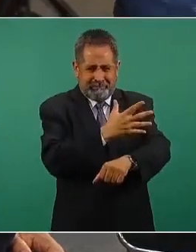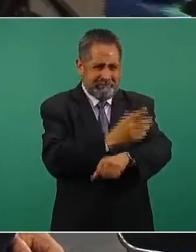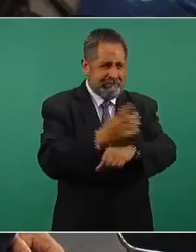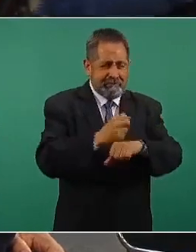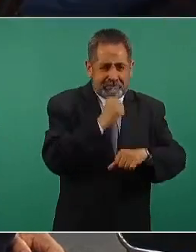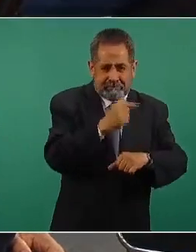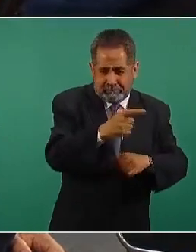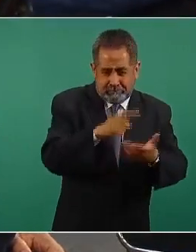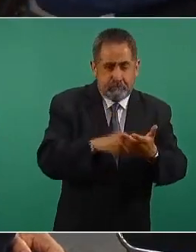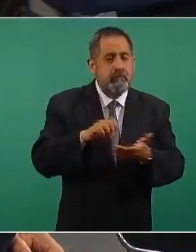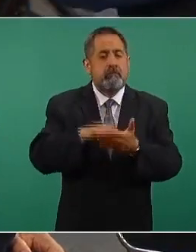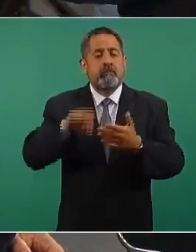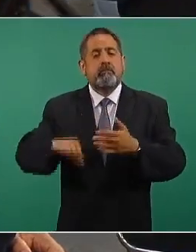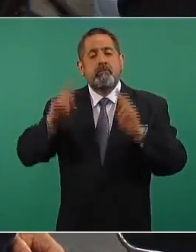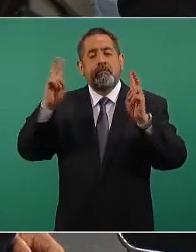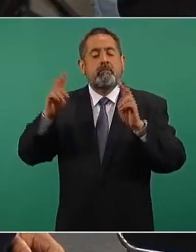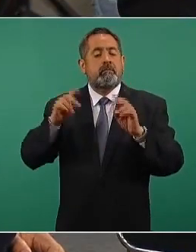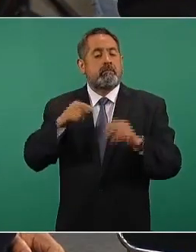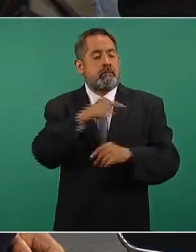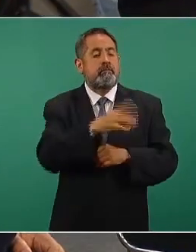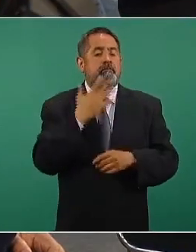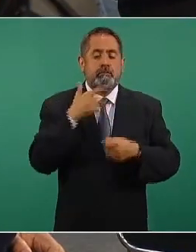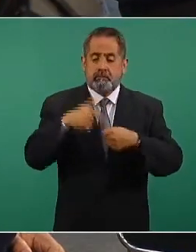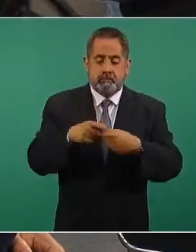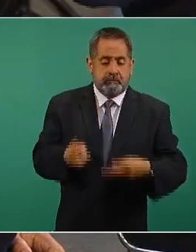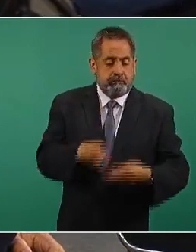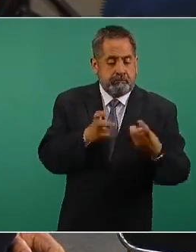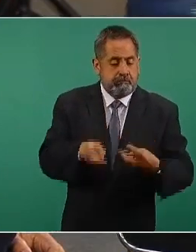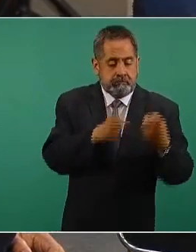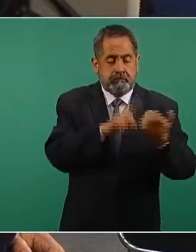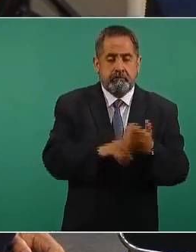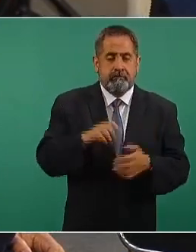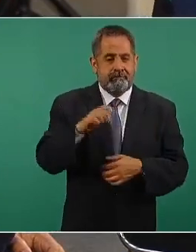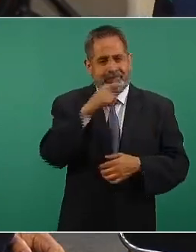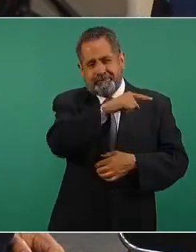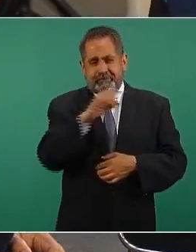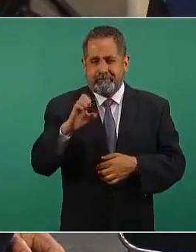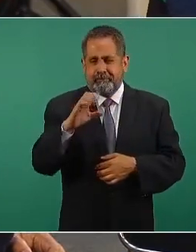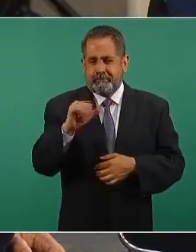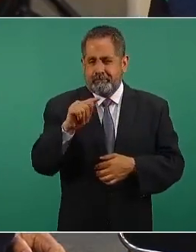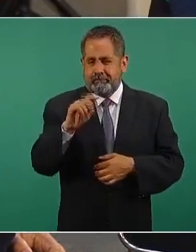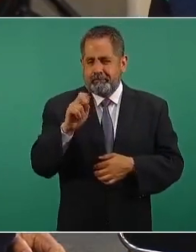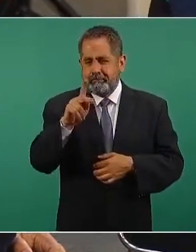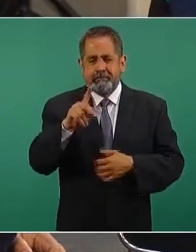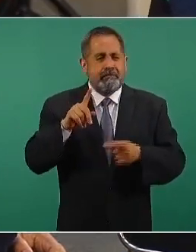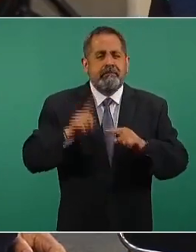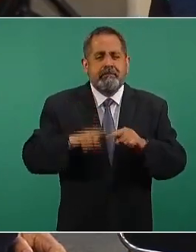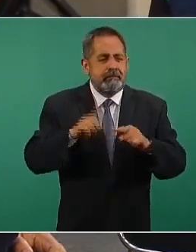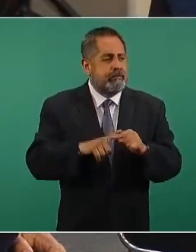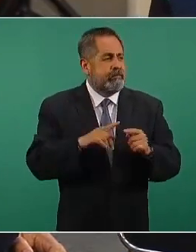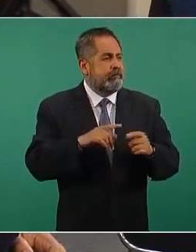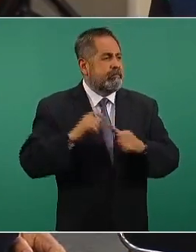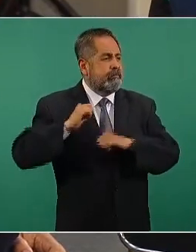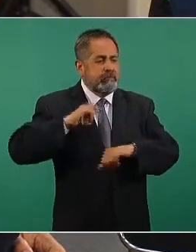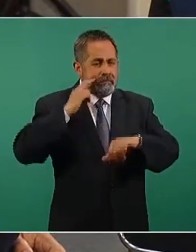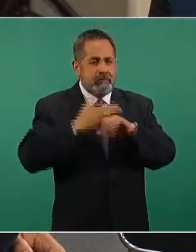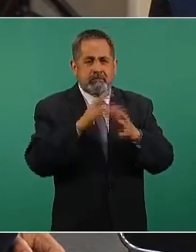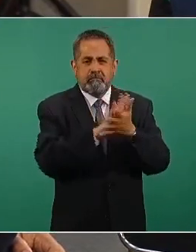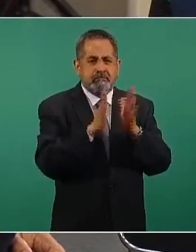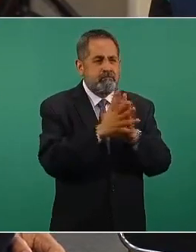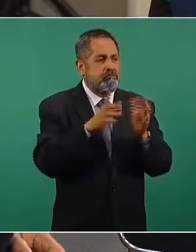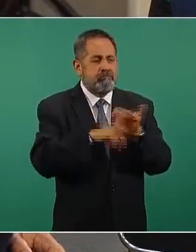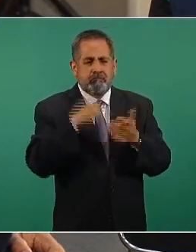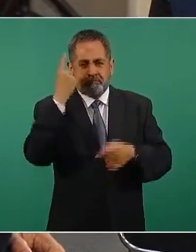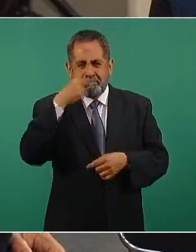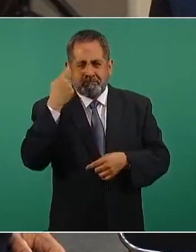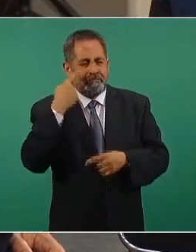el tema que expusieron el día de hoy, esta extracción ilegal de combustible en Ecatepec, si se sabe qué red o qué organización pudiera estar detrás de